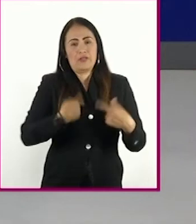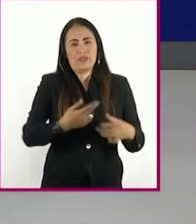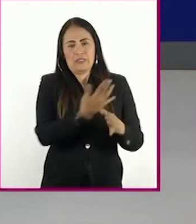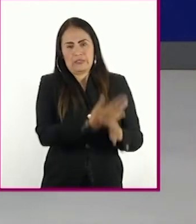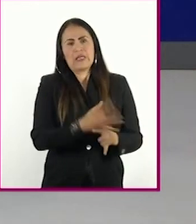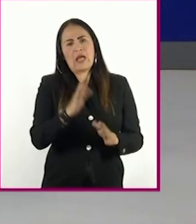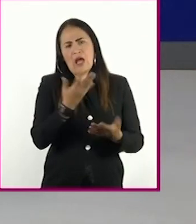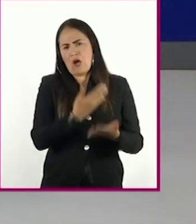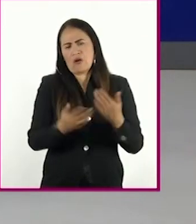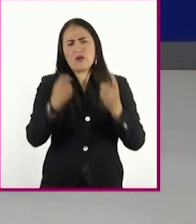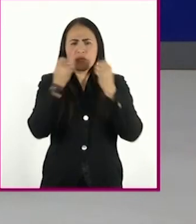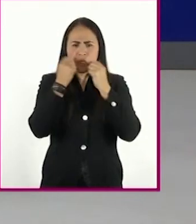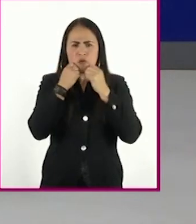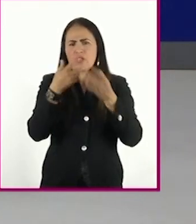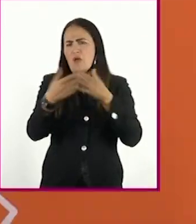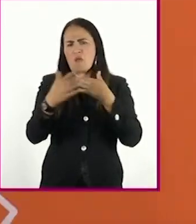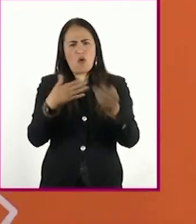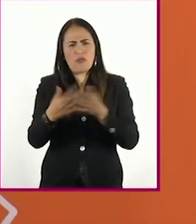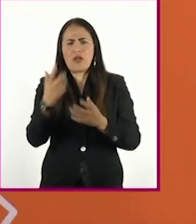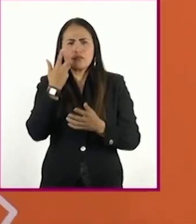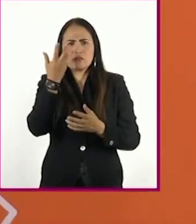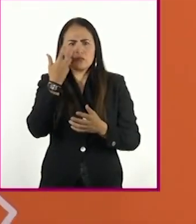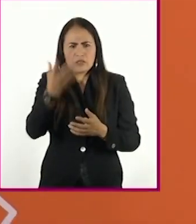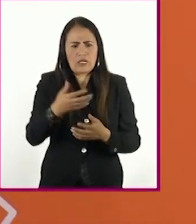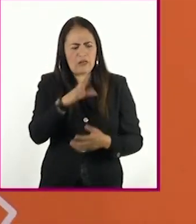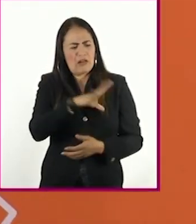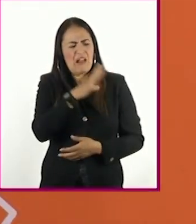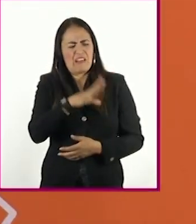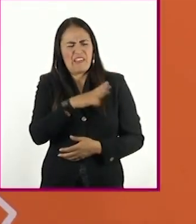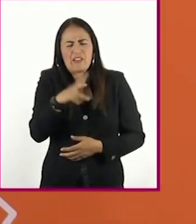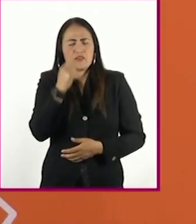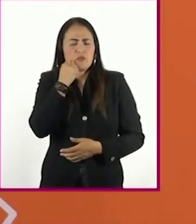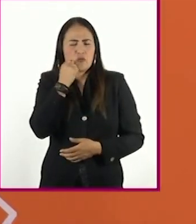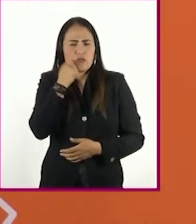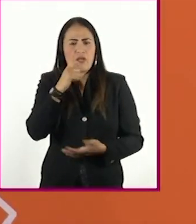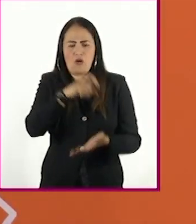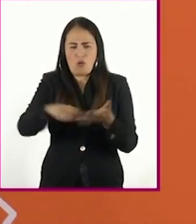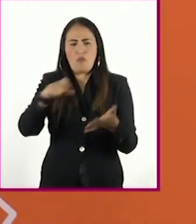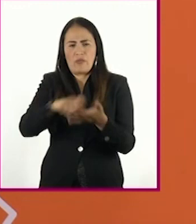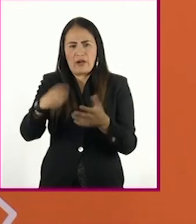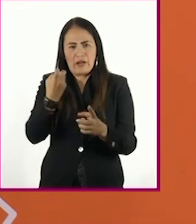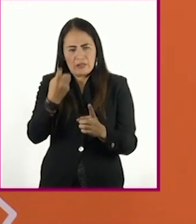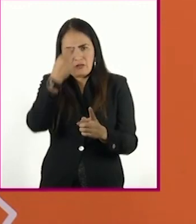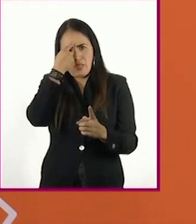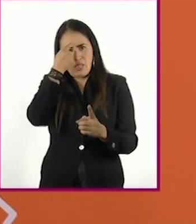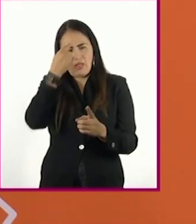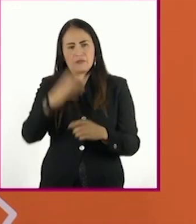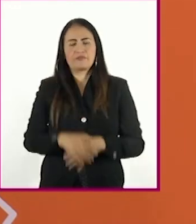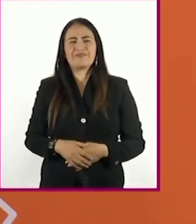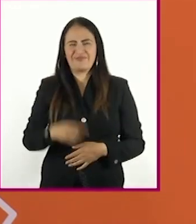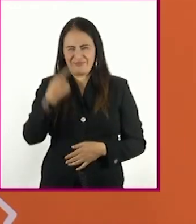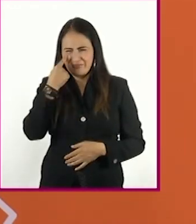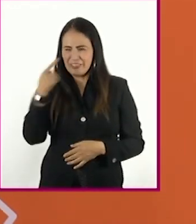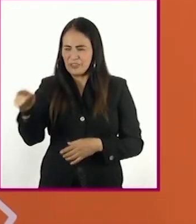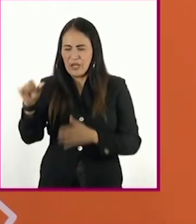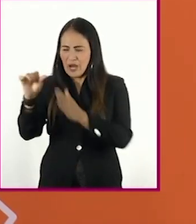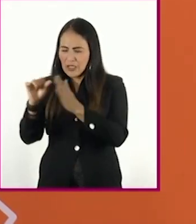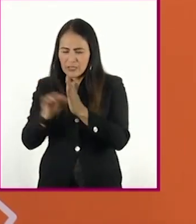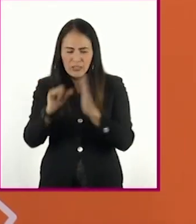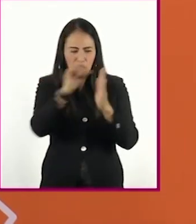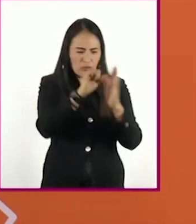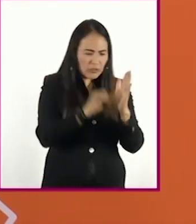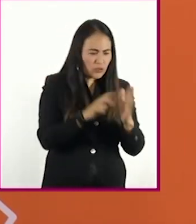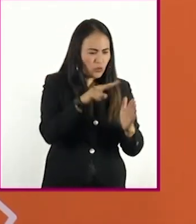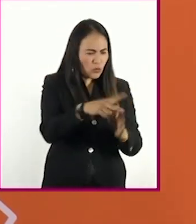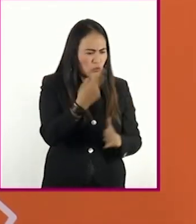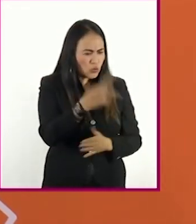costo, sacrificando calidad. Como hemos visto, los artículos de opinión nos muestran posturas y debemos saber